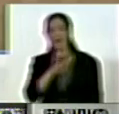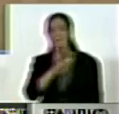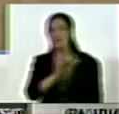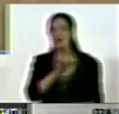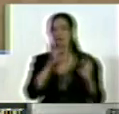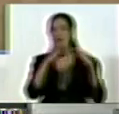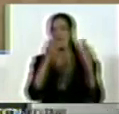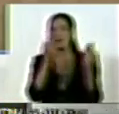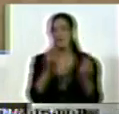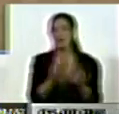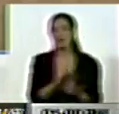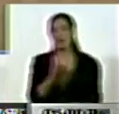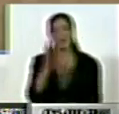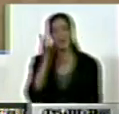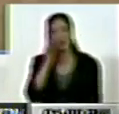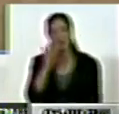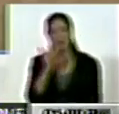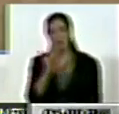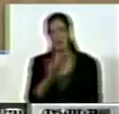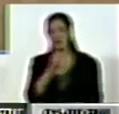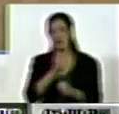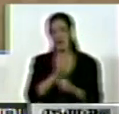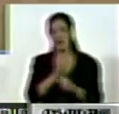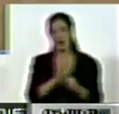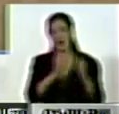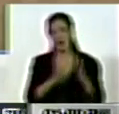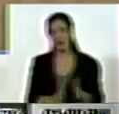de esta trabajadora.